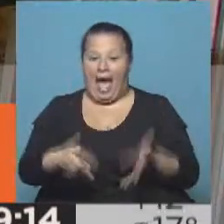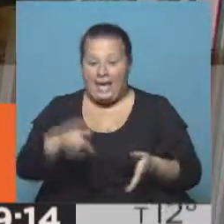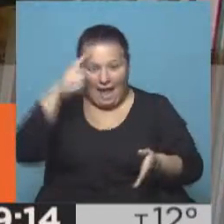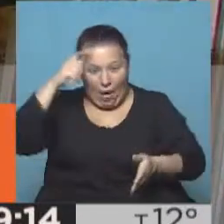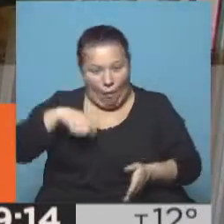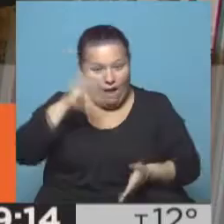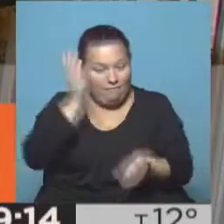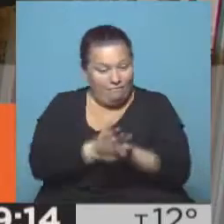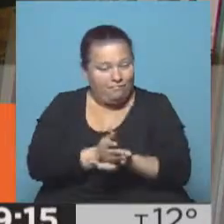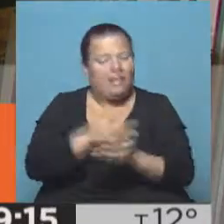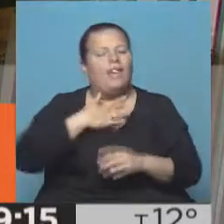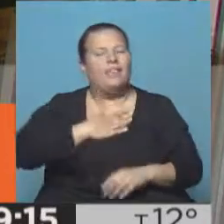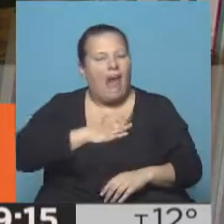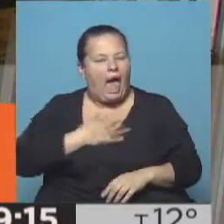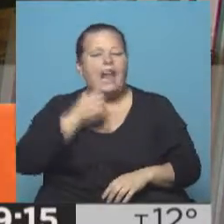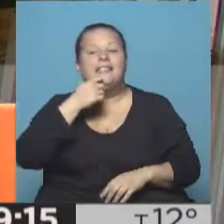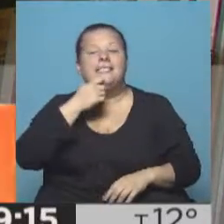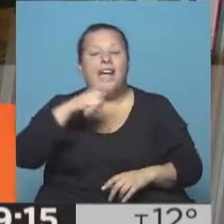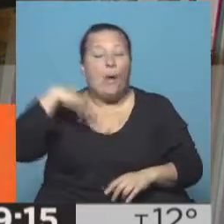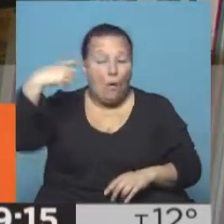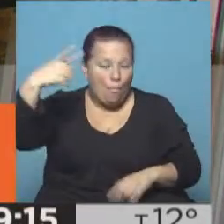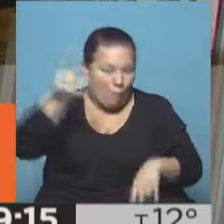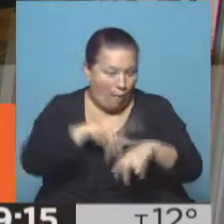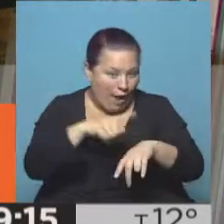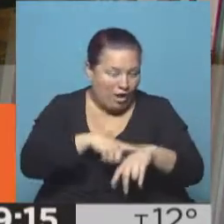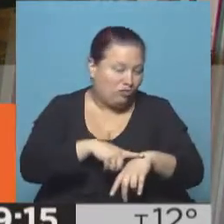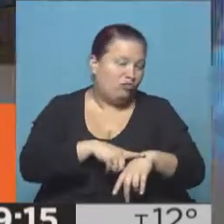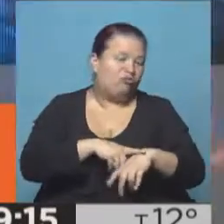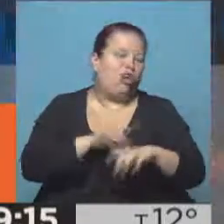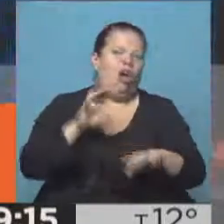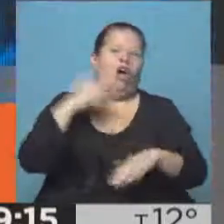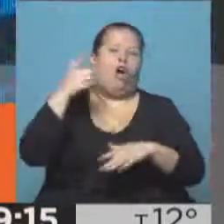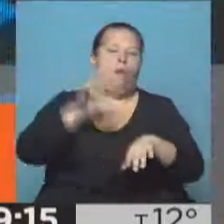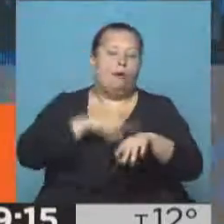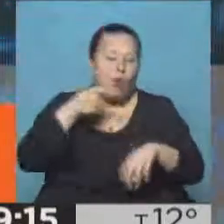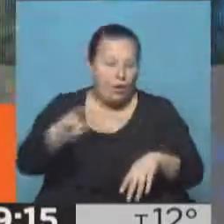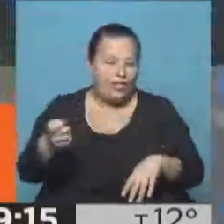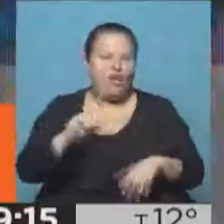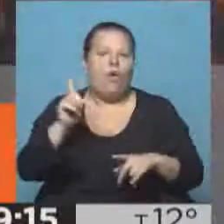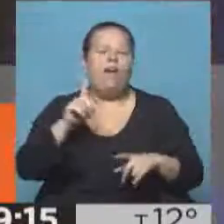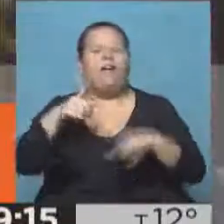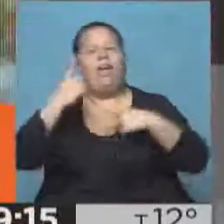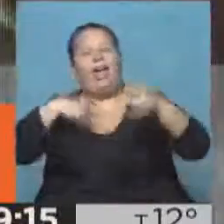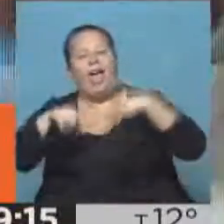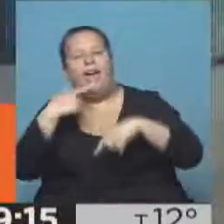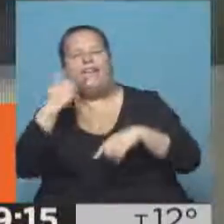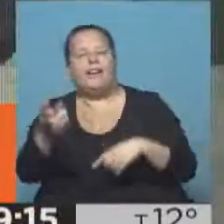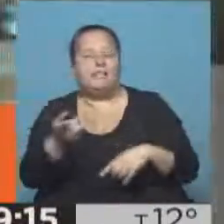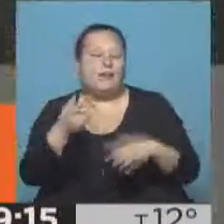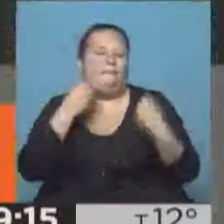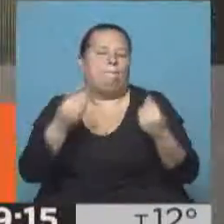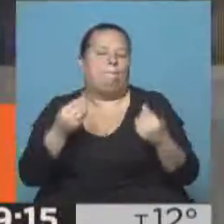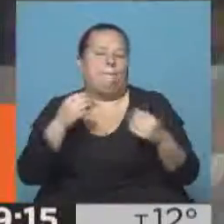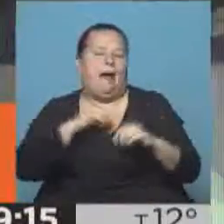fallo es tener la tranquilidad de que cuando se llegue a un determinado paso procesal, no se empiecen con estos tipos de planteos